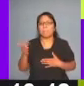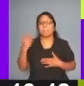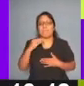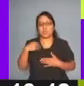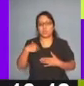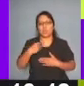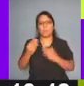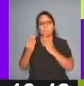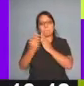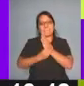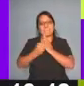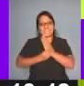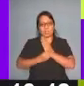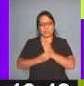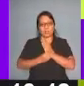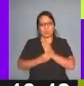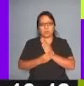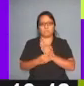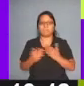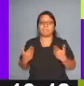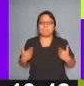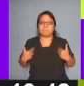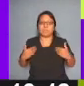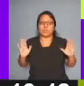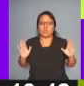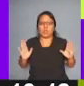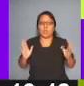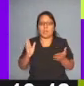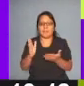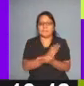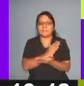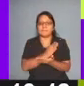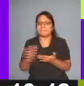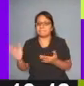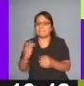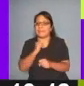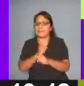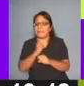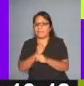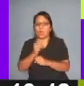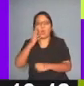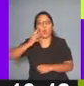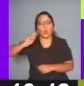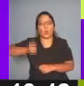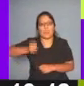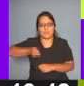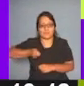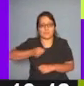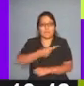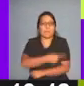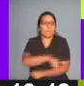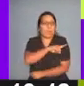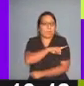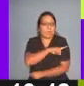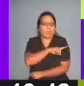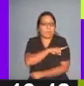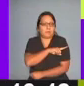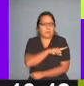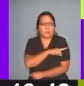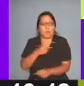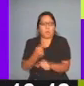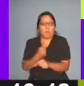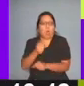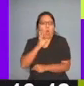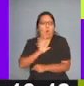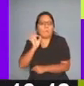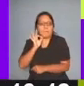postura, yo respeto mucho la división de tareas de los jueces y poderes. Yo no puedo opinar de causas